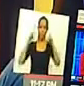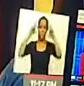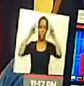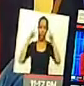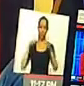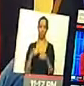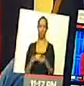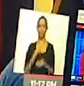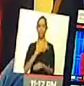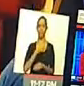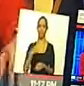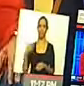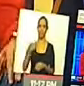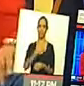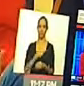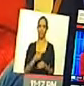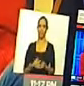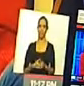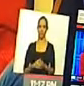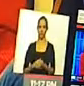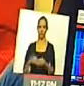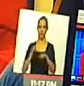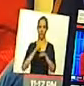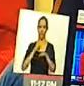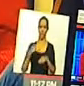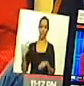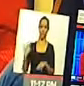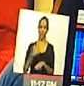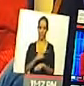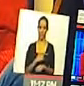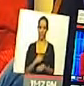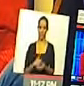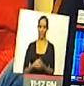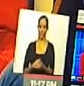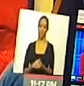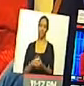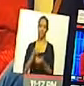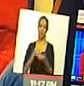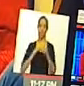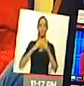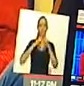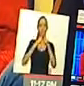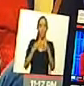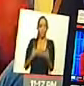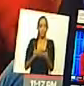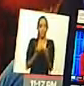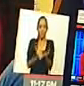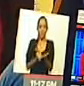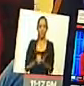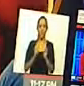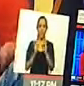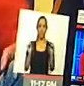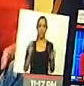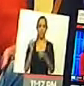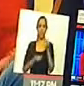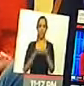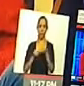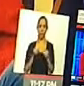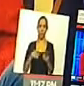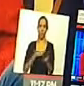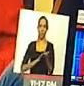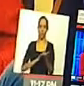gran Hipólito del Ministerio del Transporte, quienes prestaron la colaboración a los llamados que hicimos y pudieron solventar